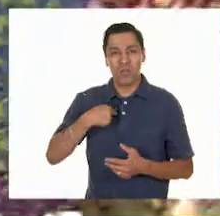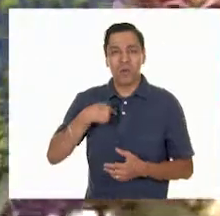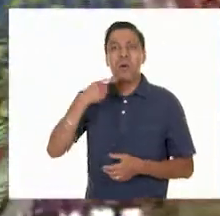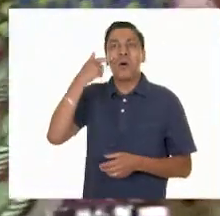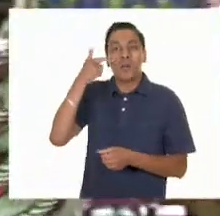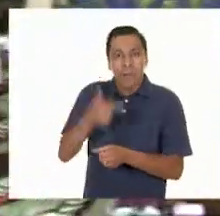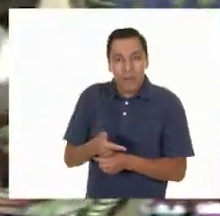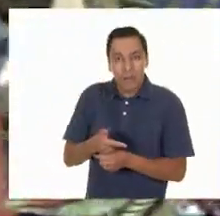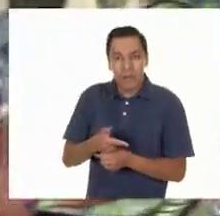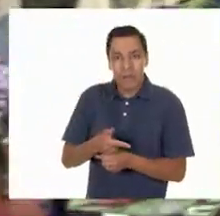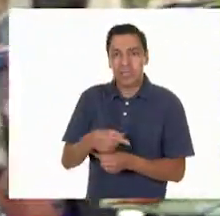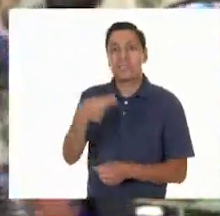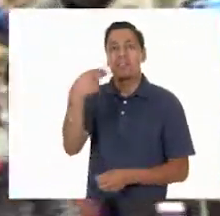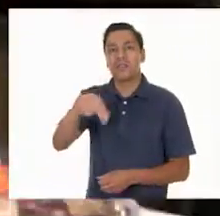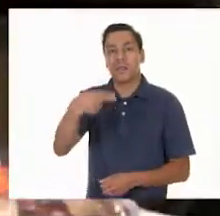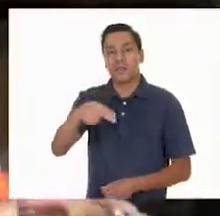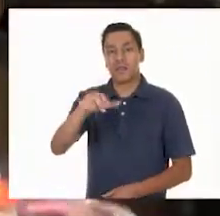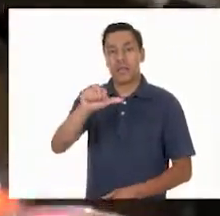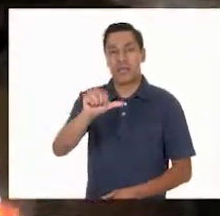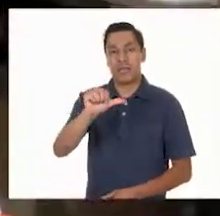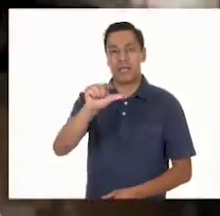que se llama alegría